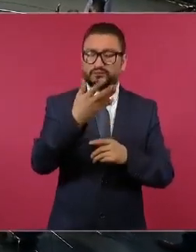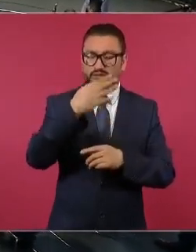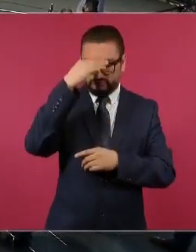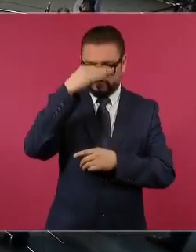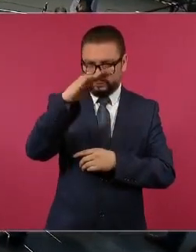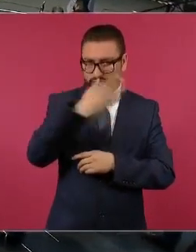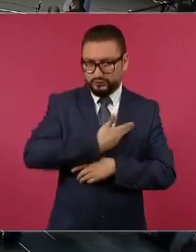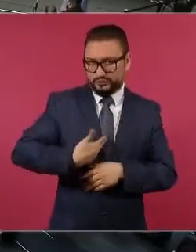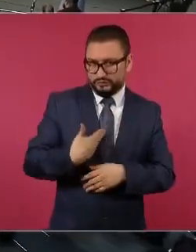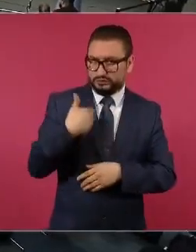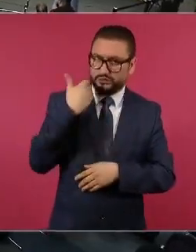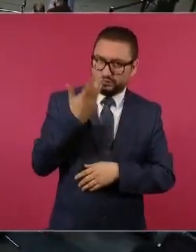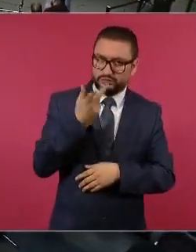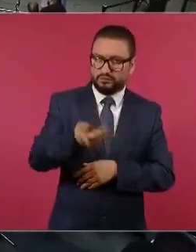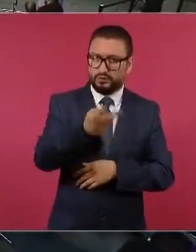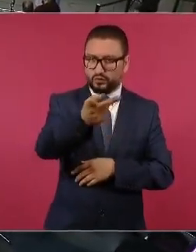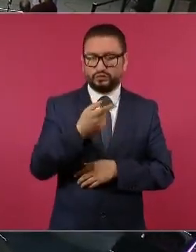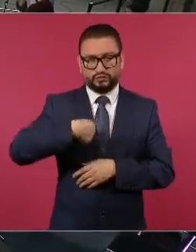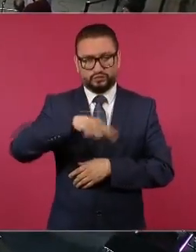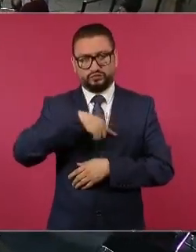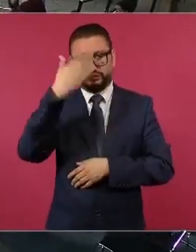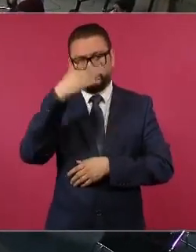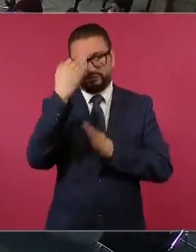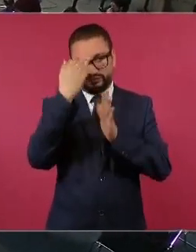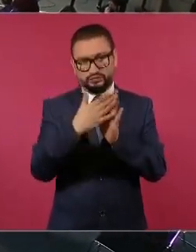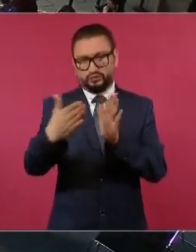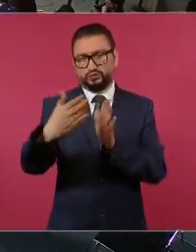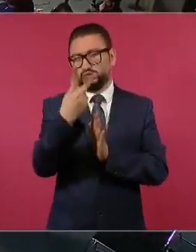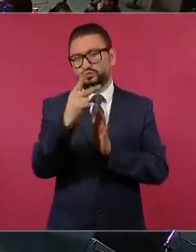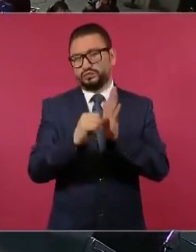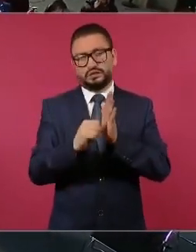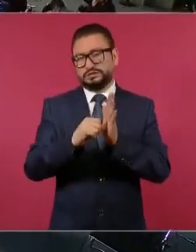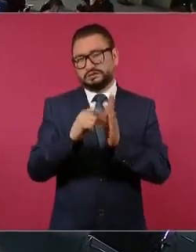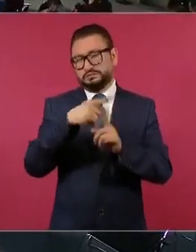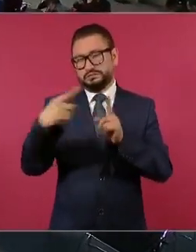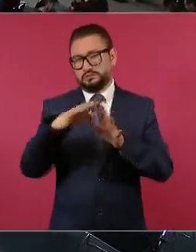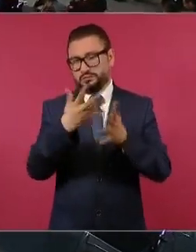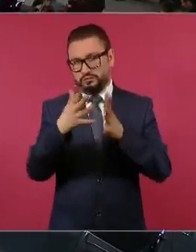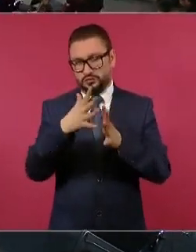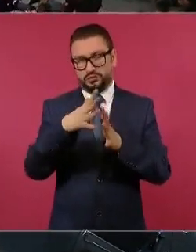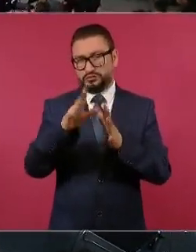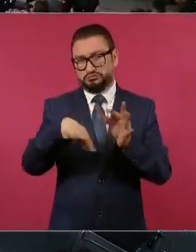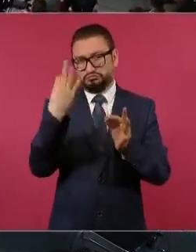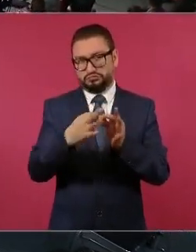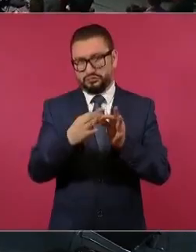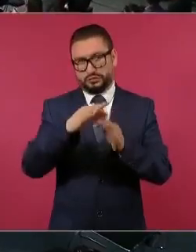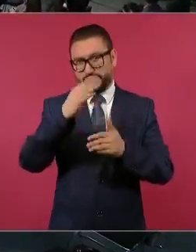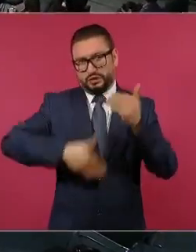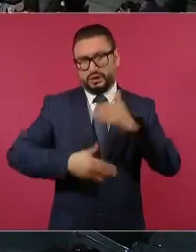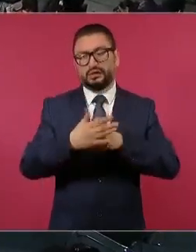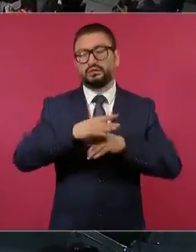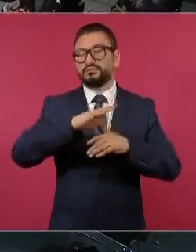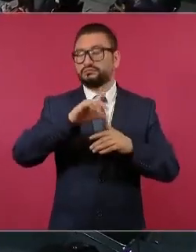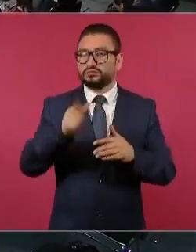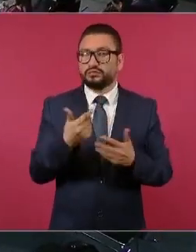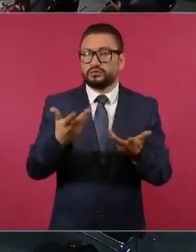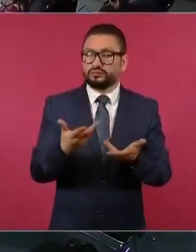preguntar justamente, bueno, sabemos que le quedan poco más de 2 meses y medio a su administración y bueno, pues es también